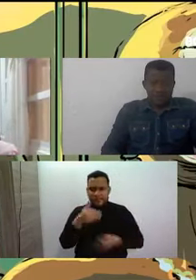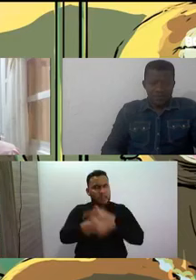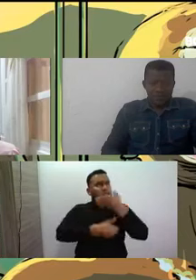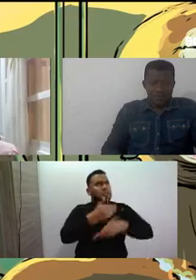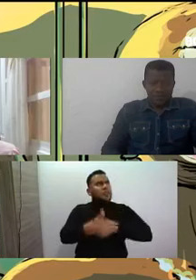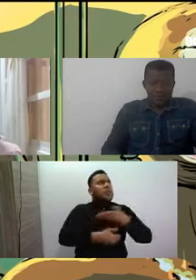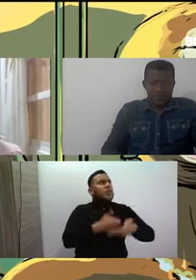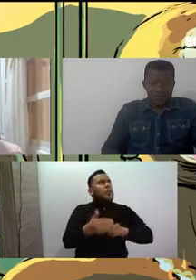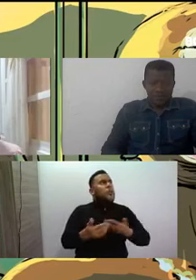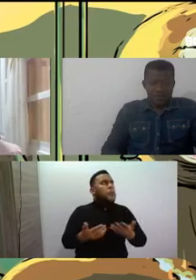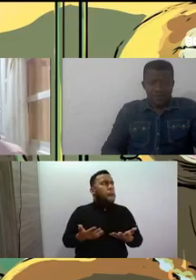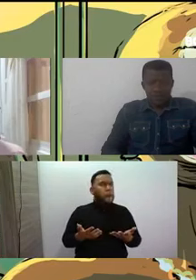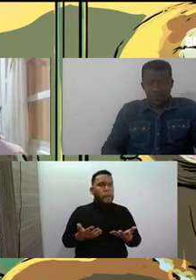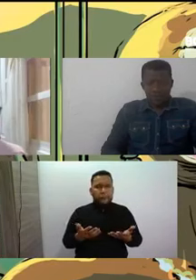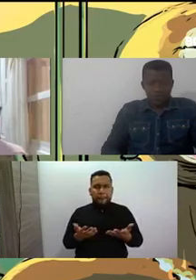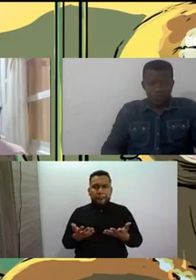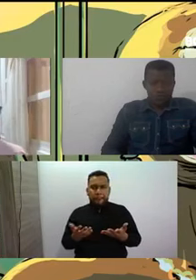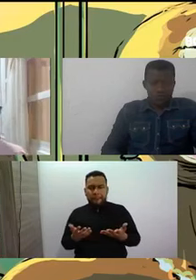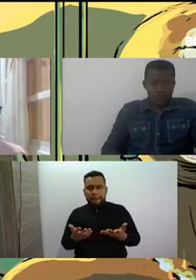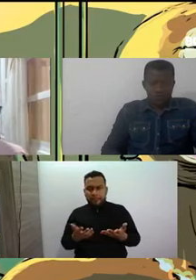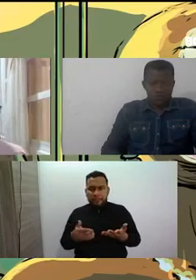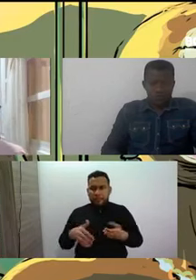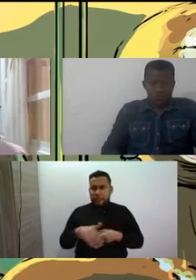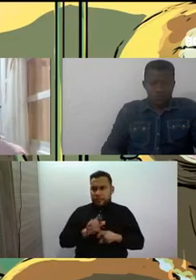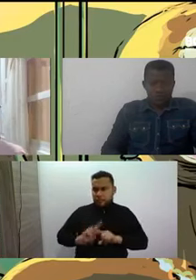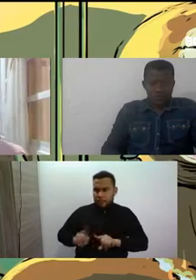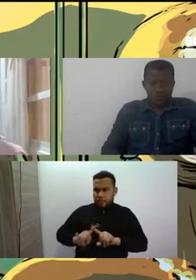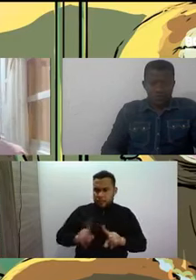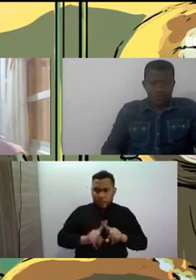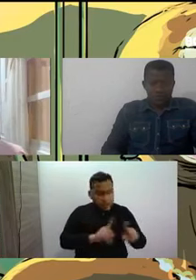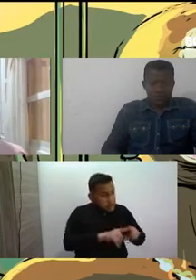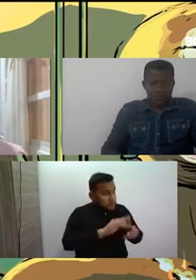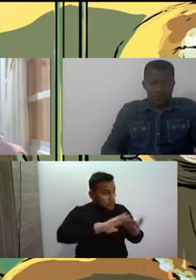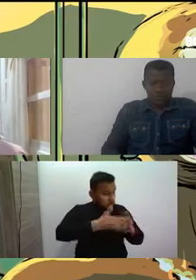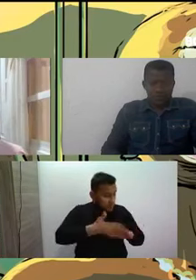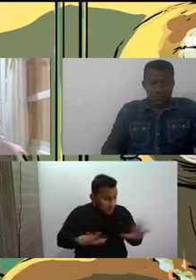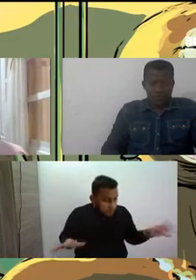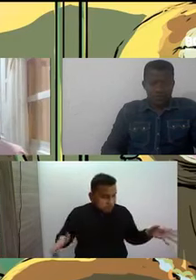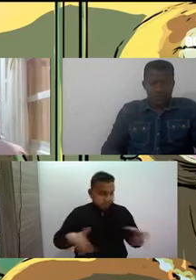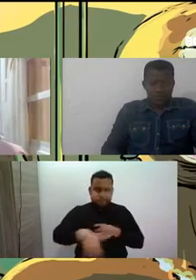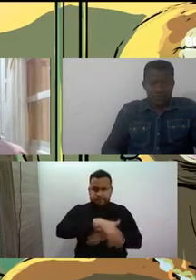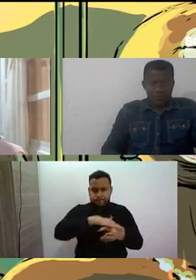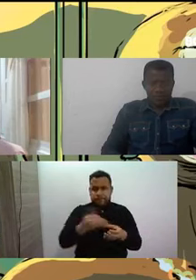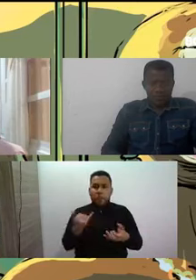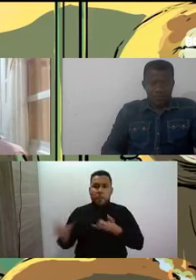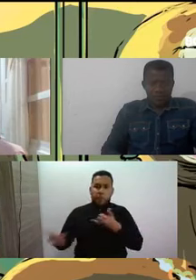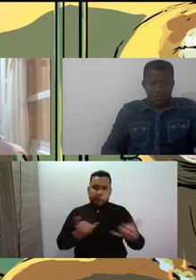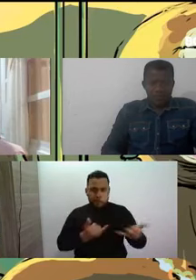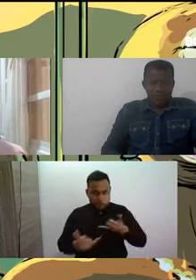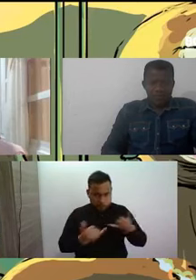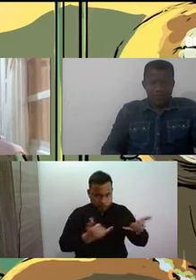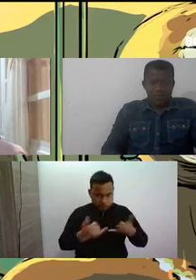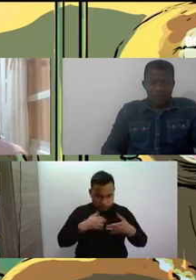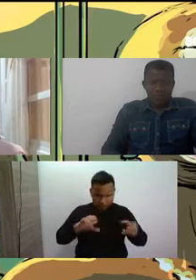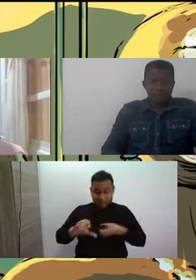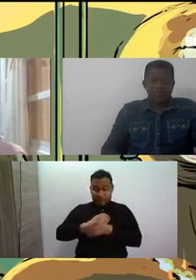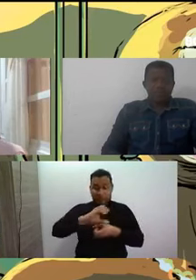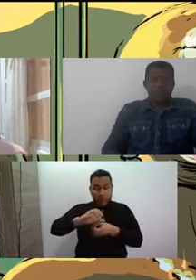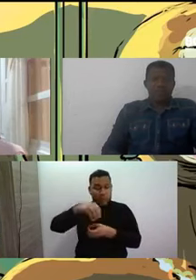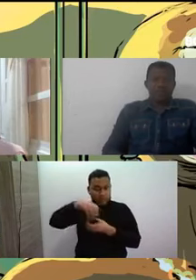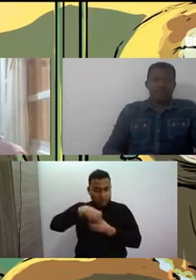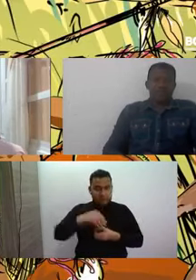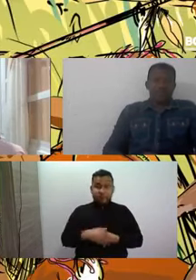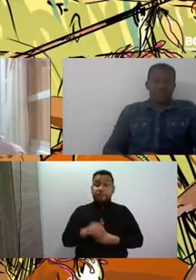vienen llevando a cabo las diferentes comunidades que hacen presencia en nuestra ciudad.